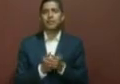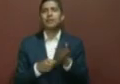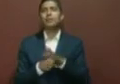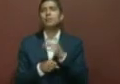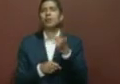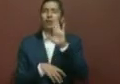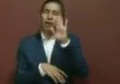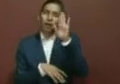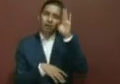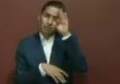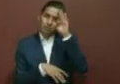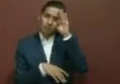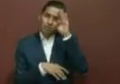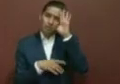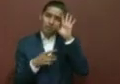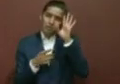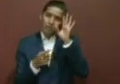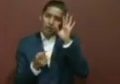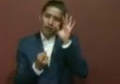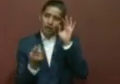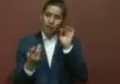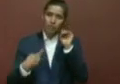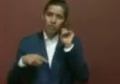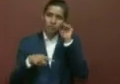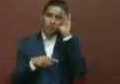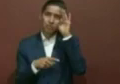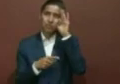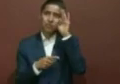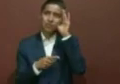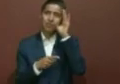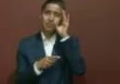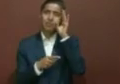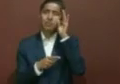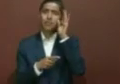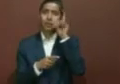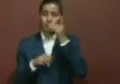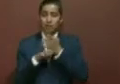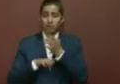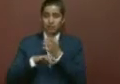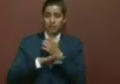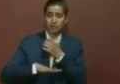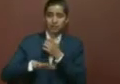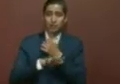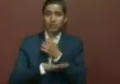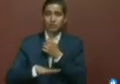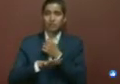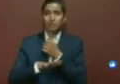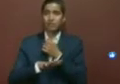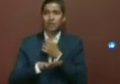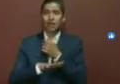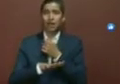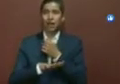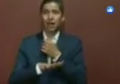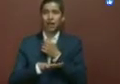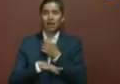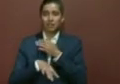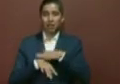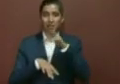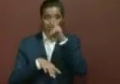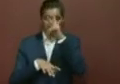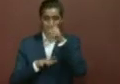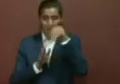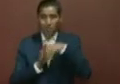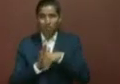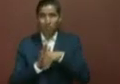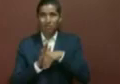cuando uno piensa que a un Estado ya no le puede ir peor,